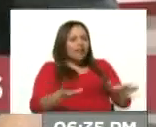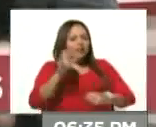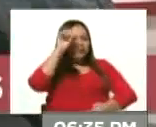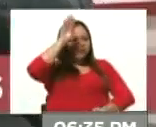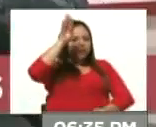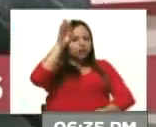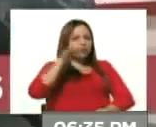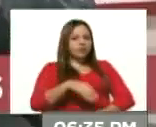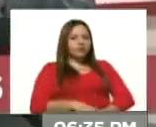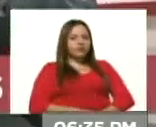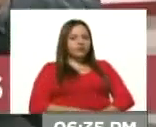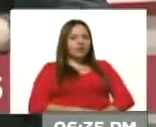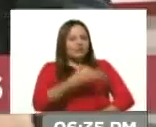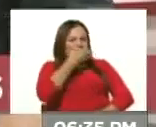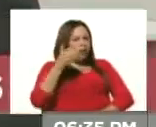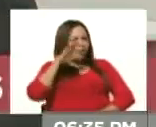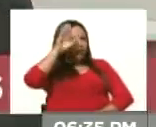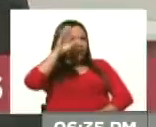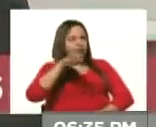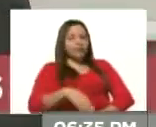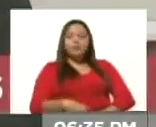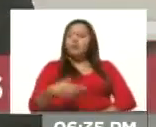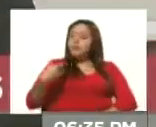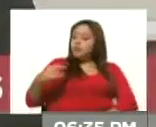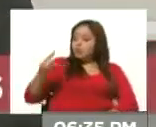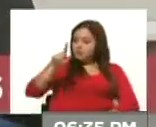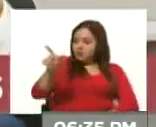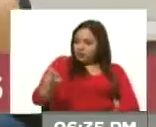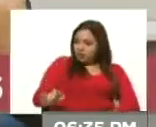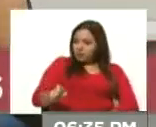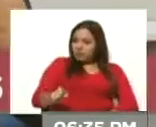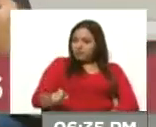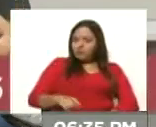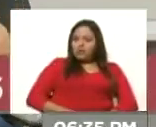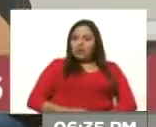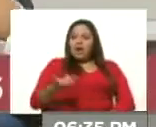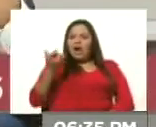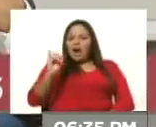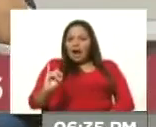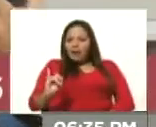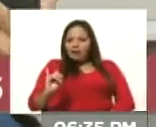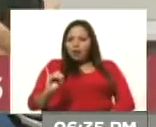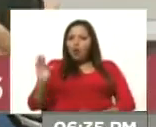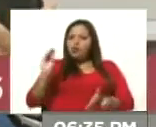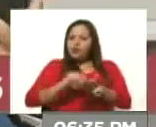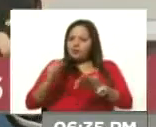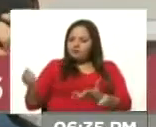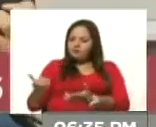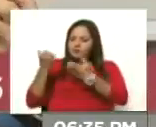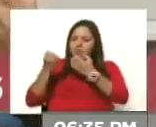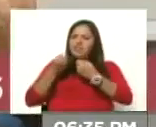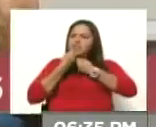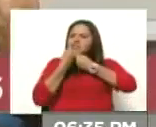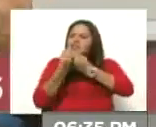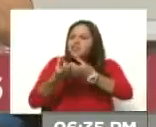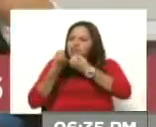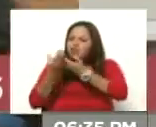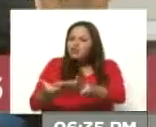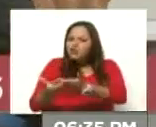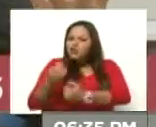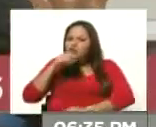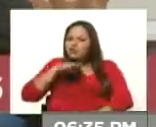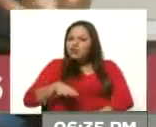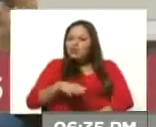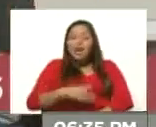de un mejor futuro que hago la siguiente pregunta porque el hecho de que haya que recuperar esa ética y esa es a